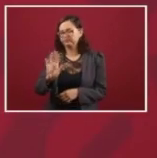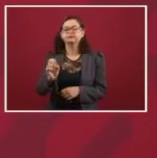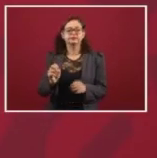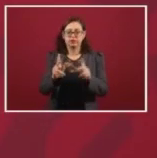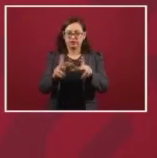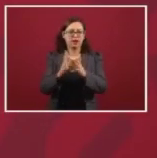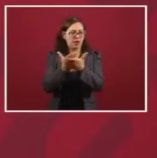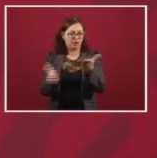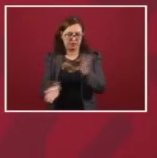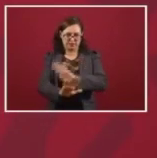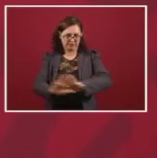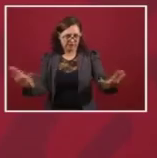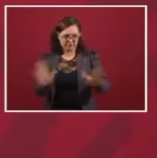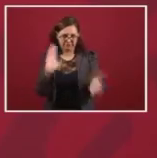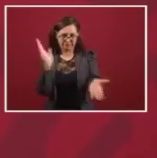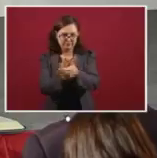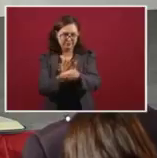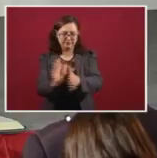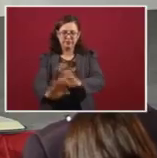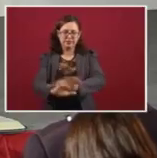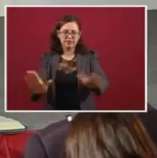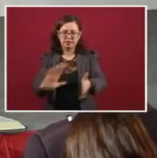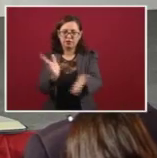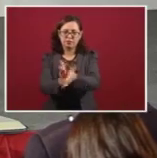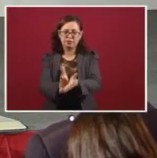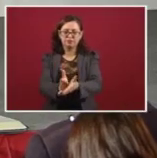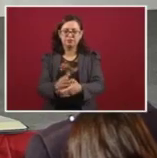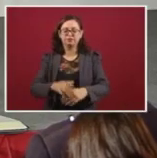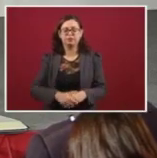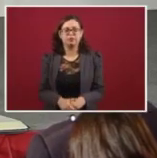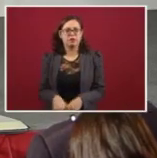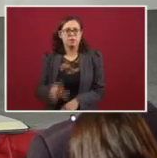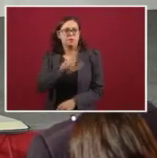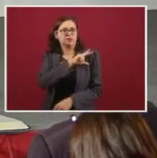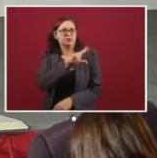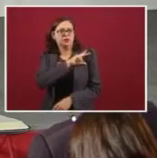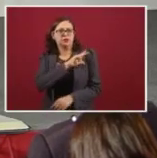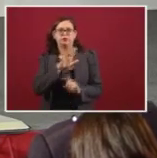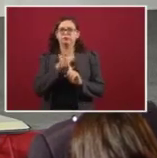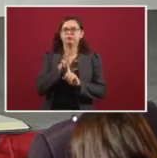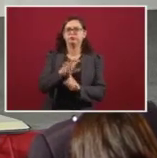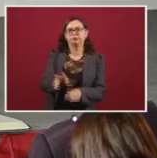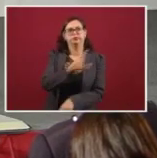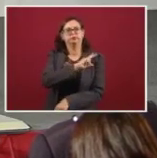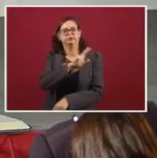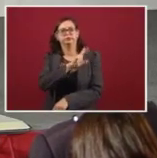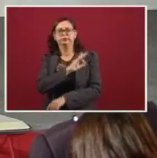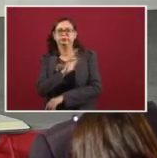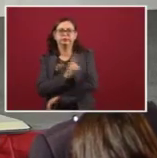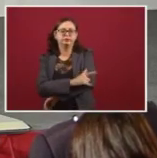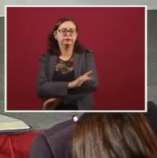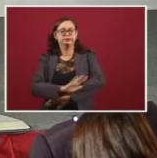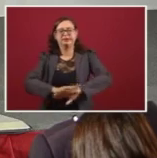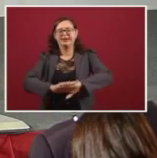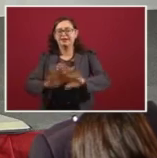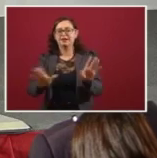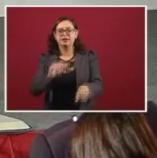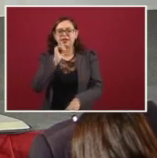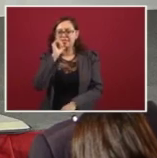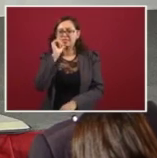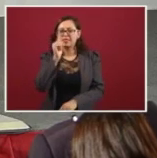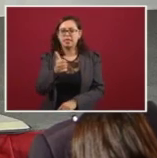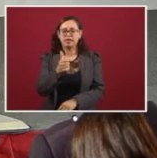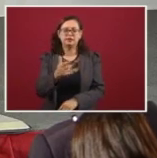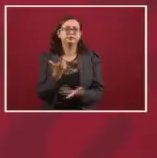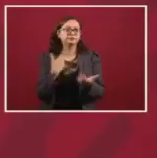aplica, ya no se usan aviones privados, helicópteros privados. Entonces, sí van a quedar